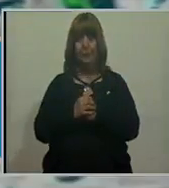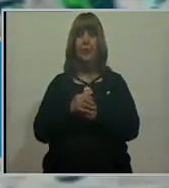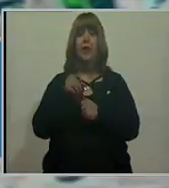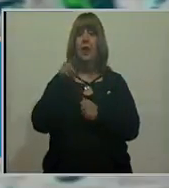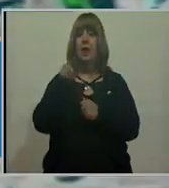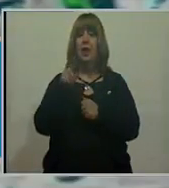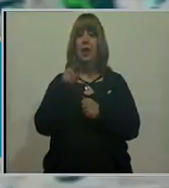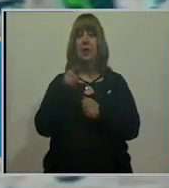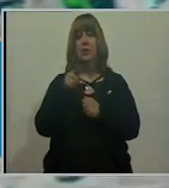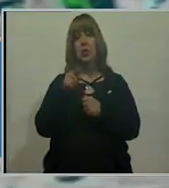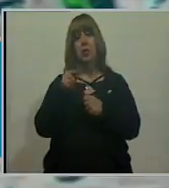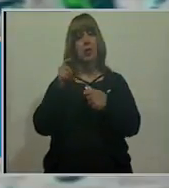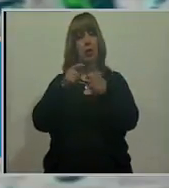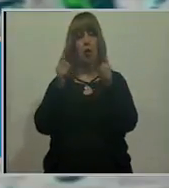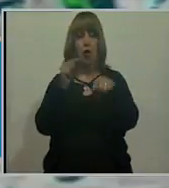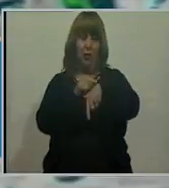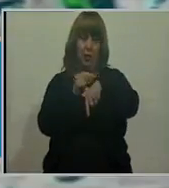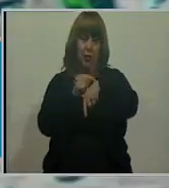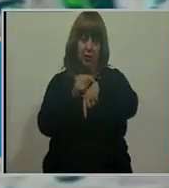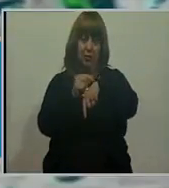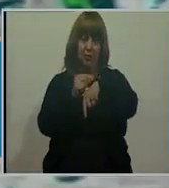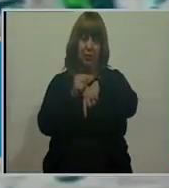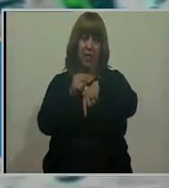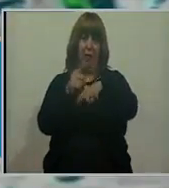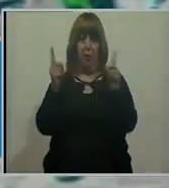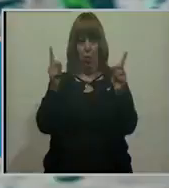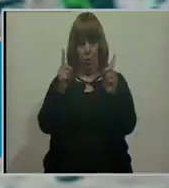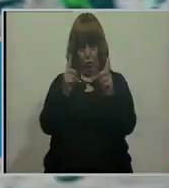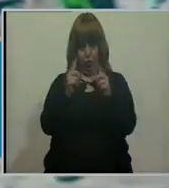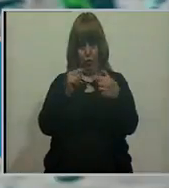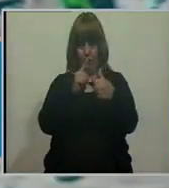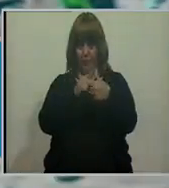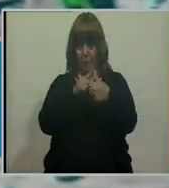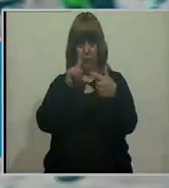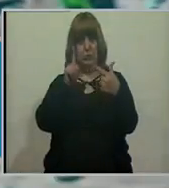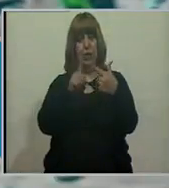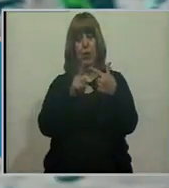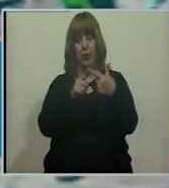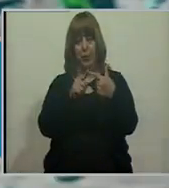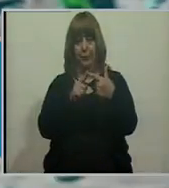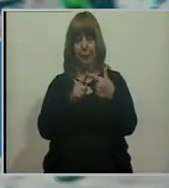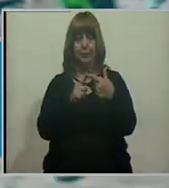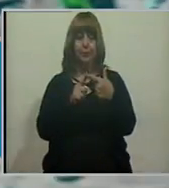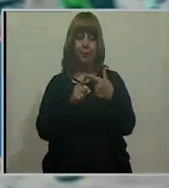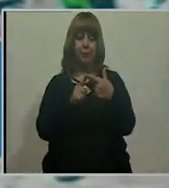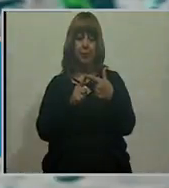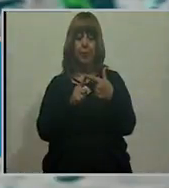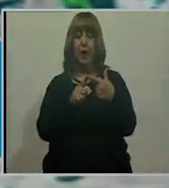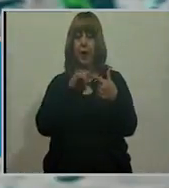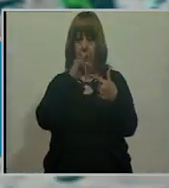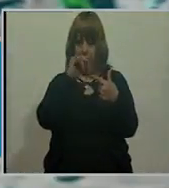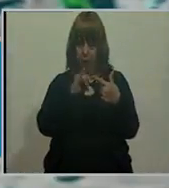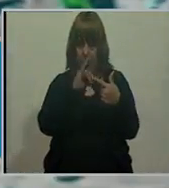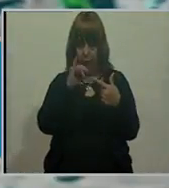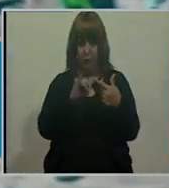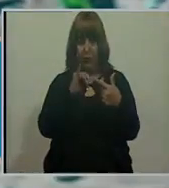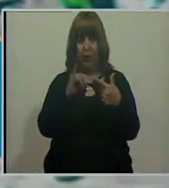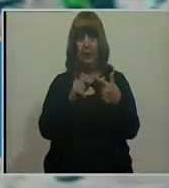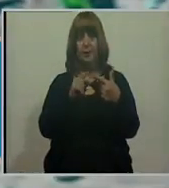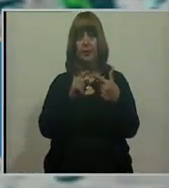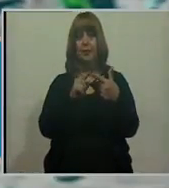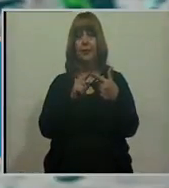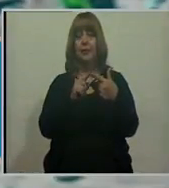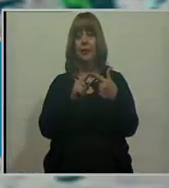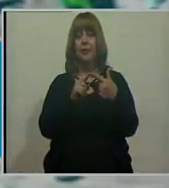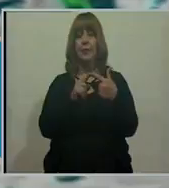Esto no va a exceder de ahí, esto no pasa de ahí. Eso era por un lado. Por otro lado, le quiero comentar esto que le acabo de decir,